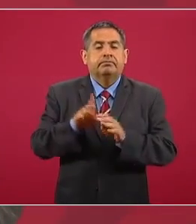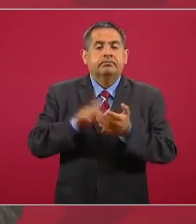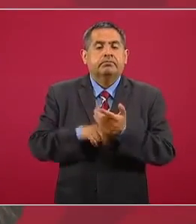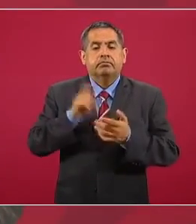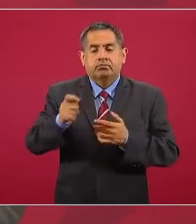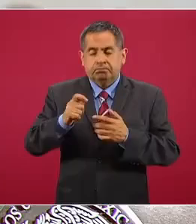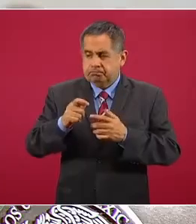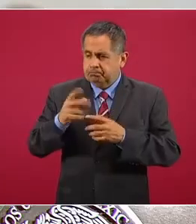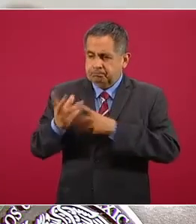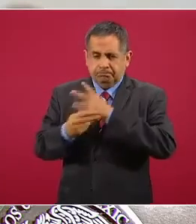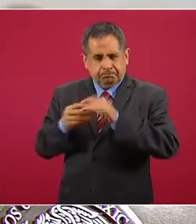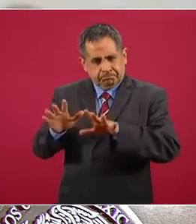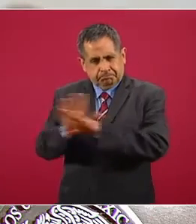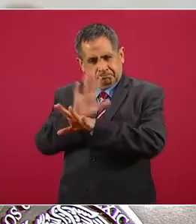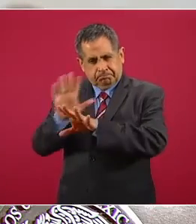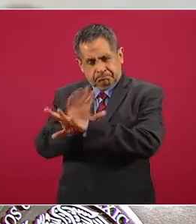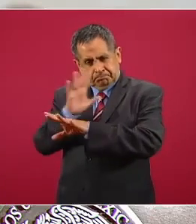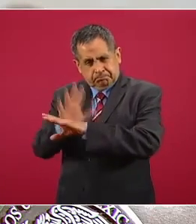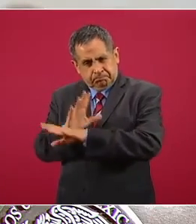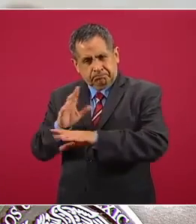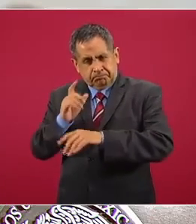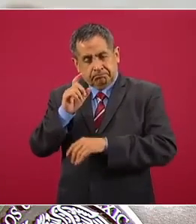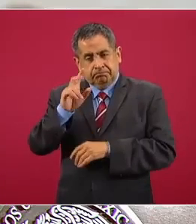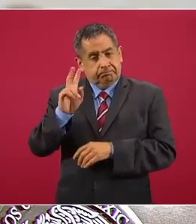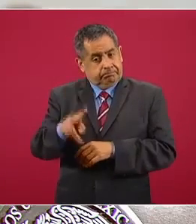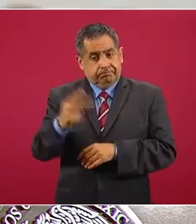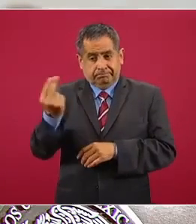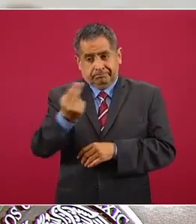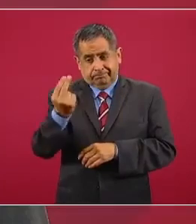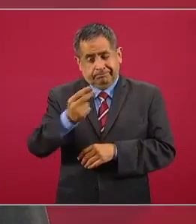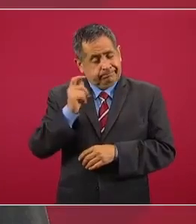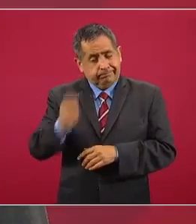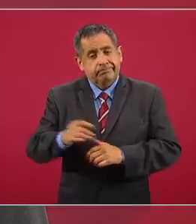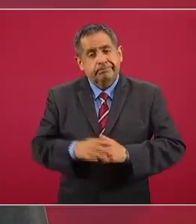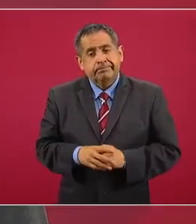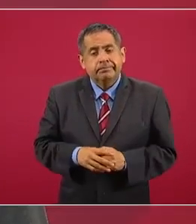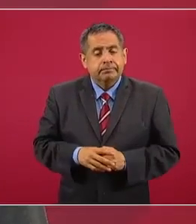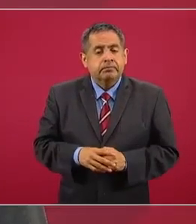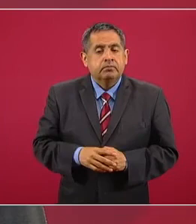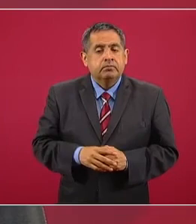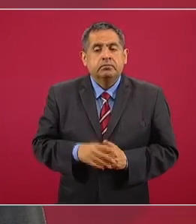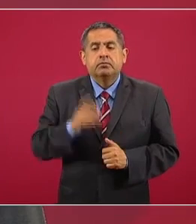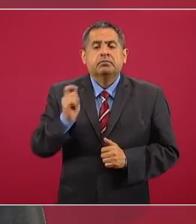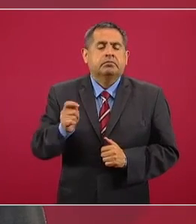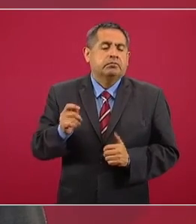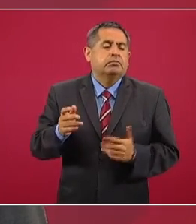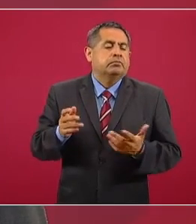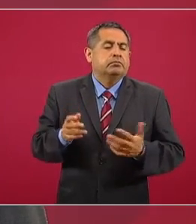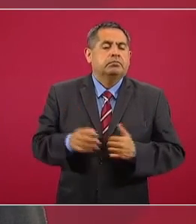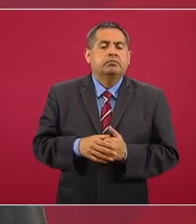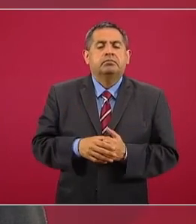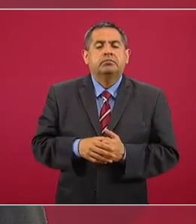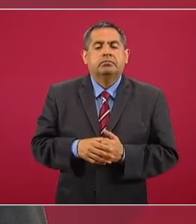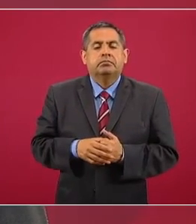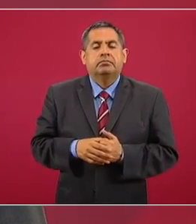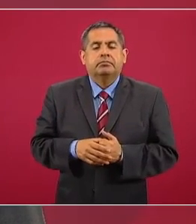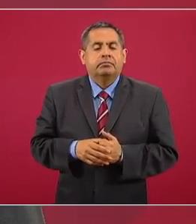una renovación que es necesaria, que es